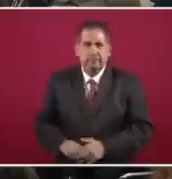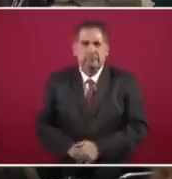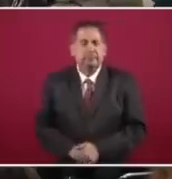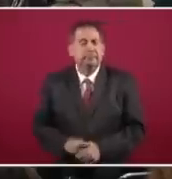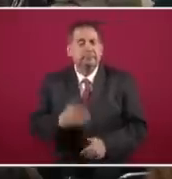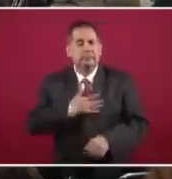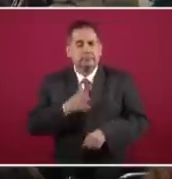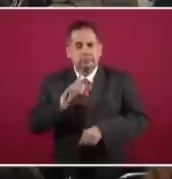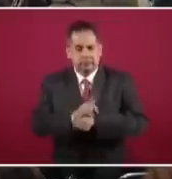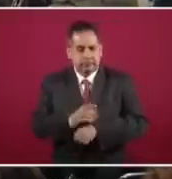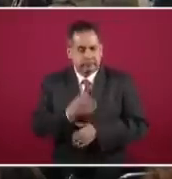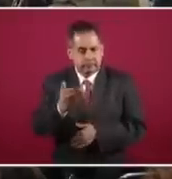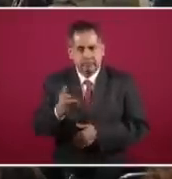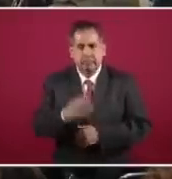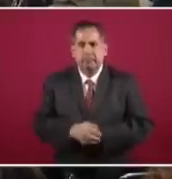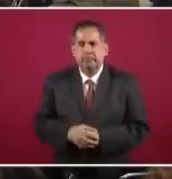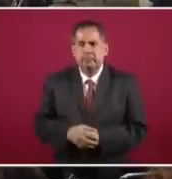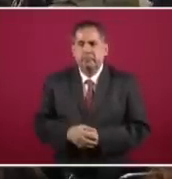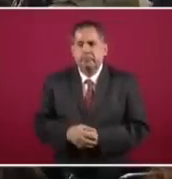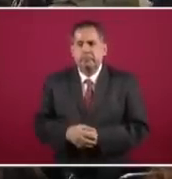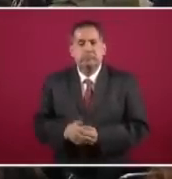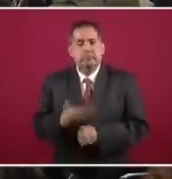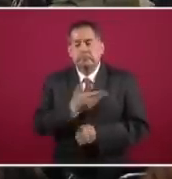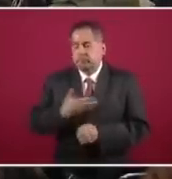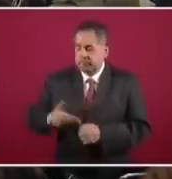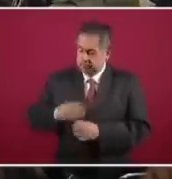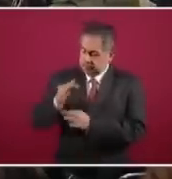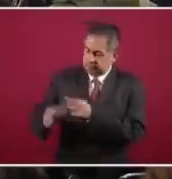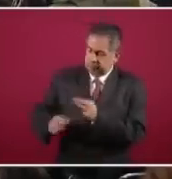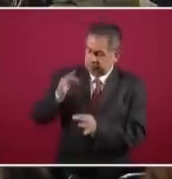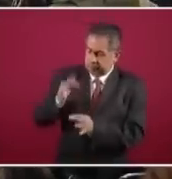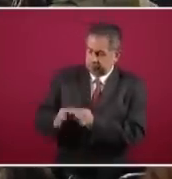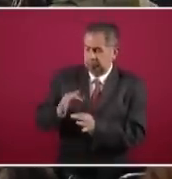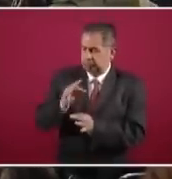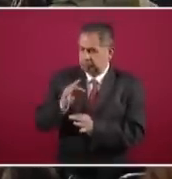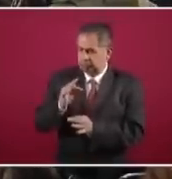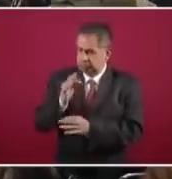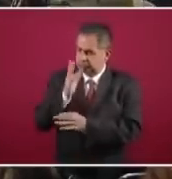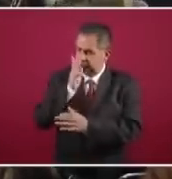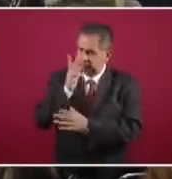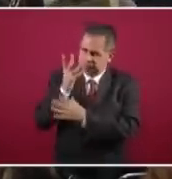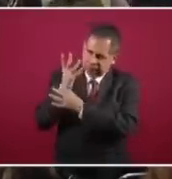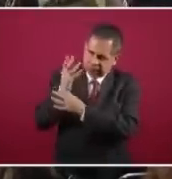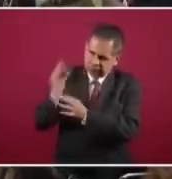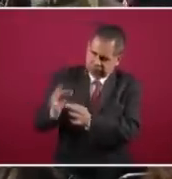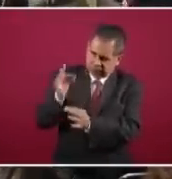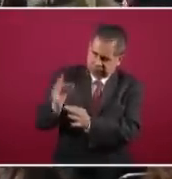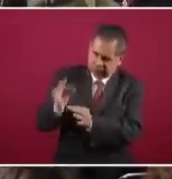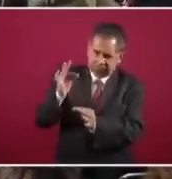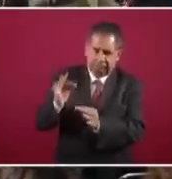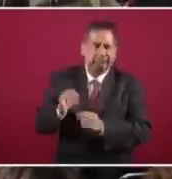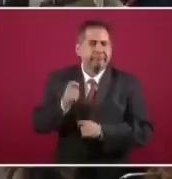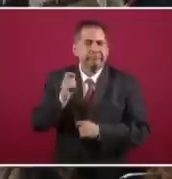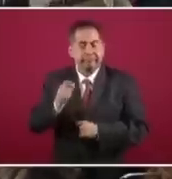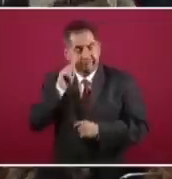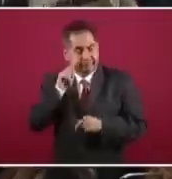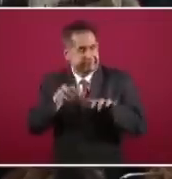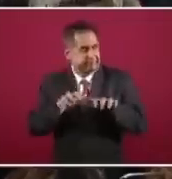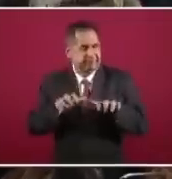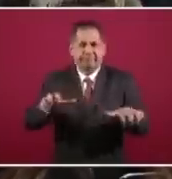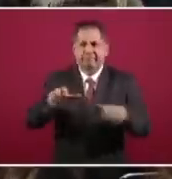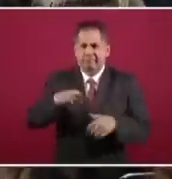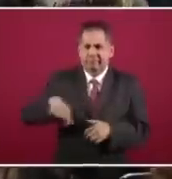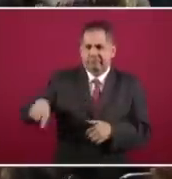Buenos días a todas y todos. Presidente, ya está cumpliendo su palabra tan solo de ver la presencia hoy